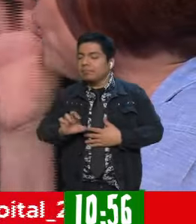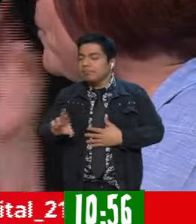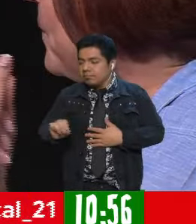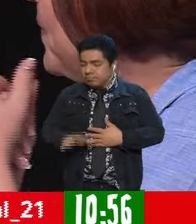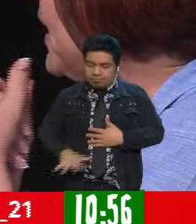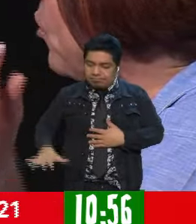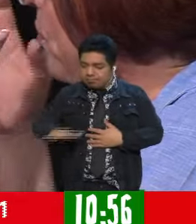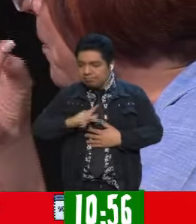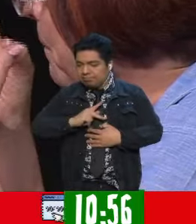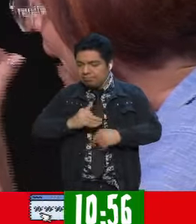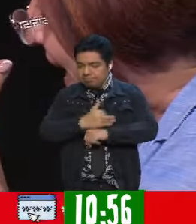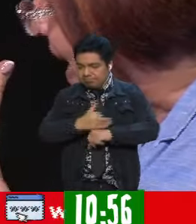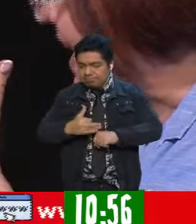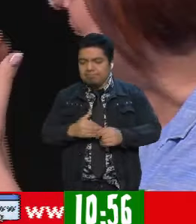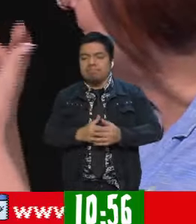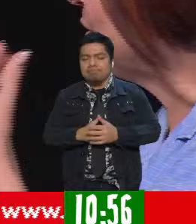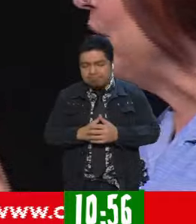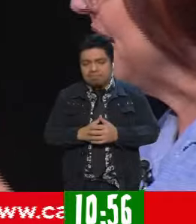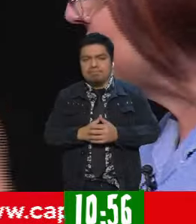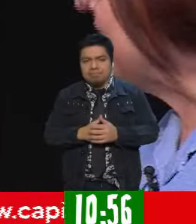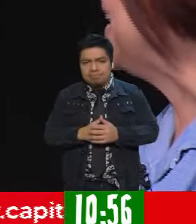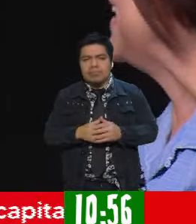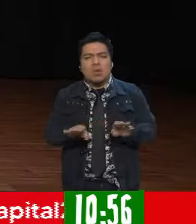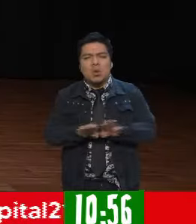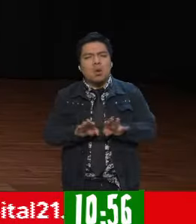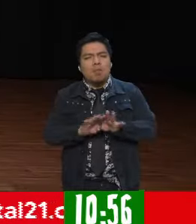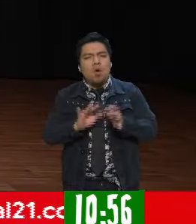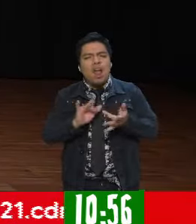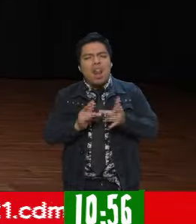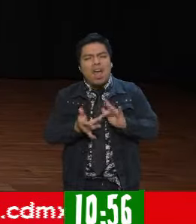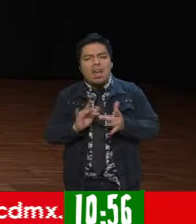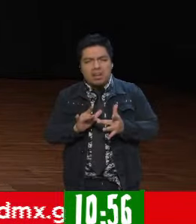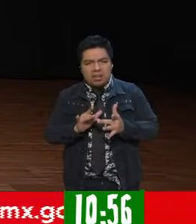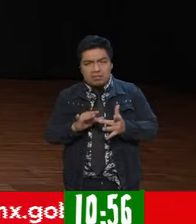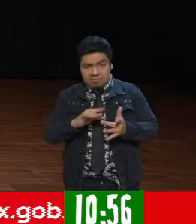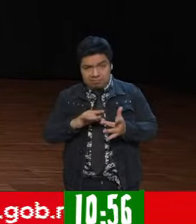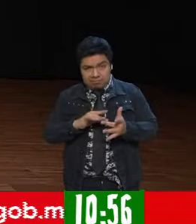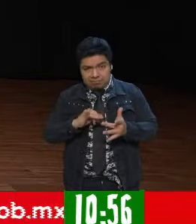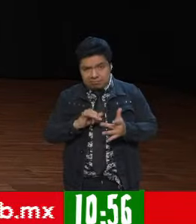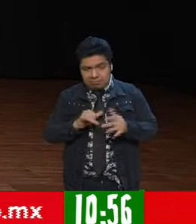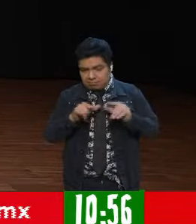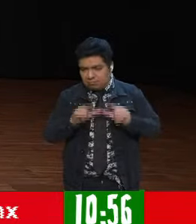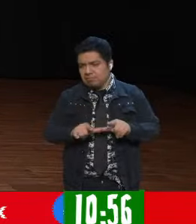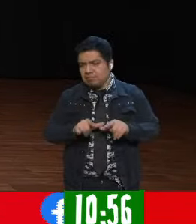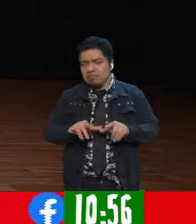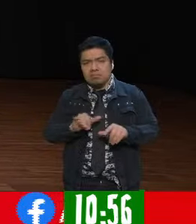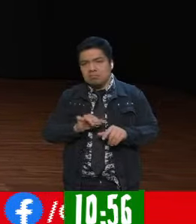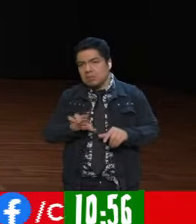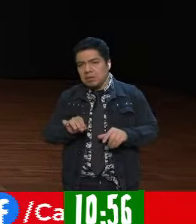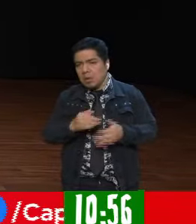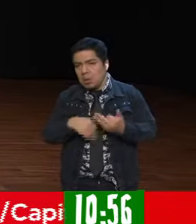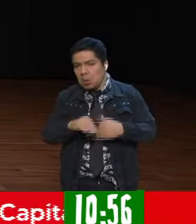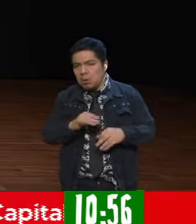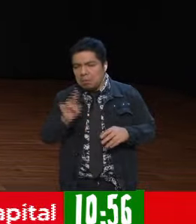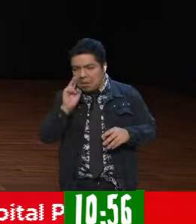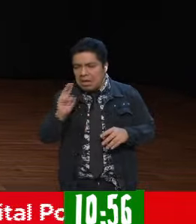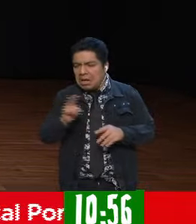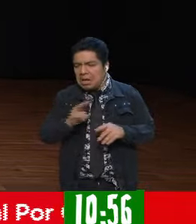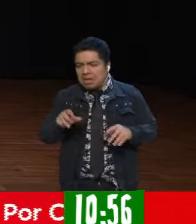es mi familia. ¿Y cómo pega esto en las redes? Si hay mucha identificación, ahora que, ay, no, todo es